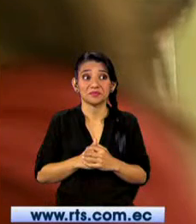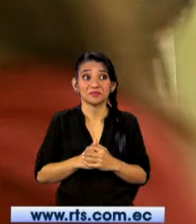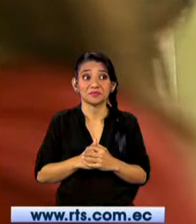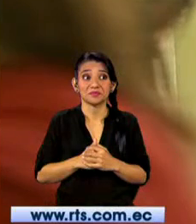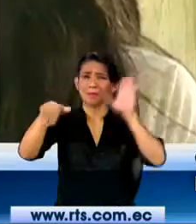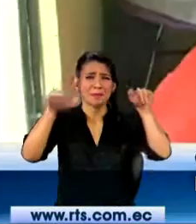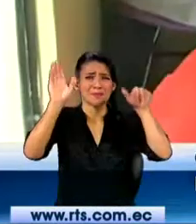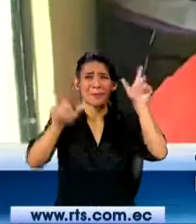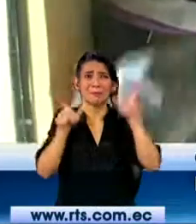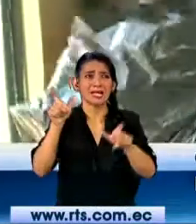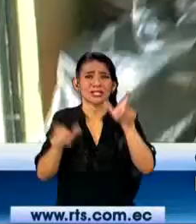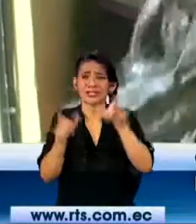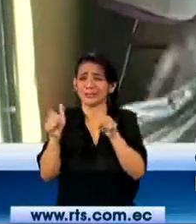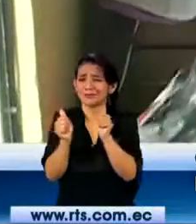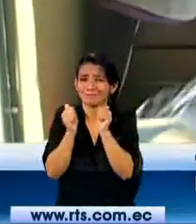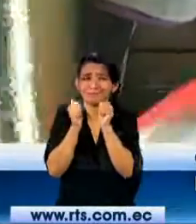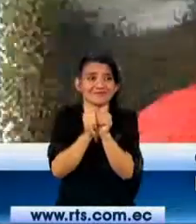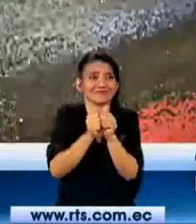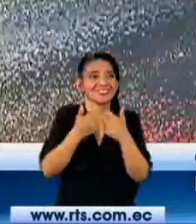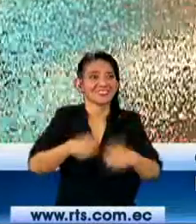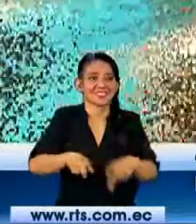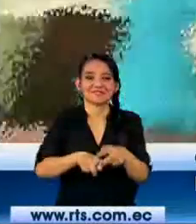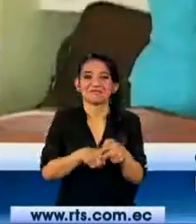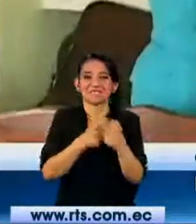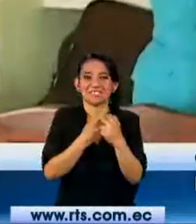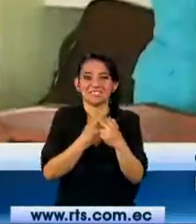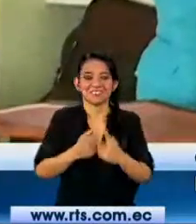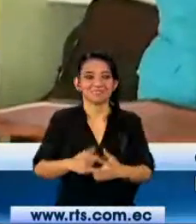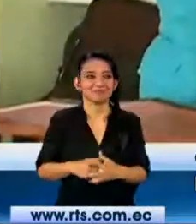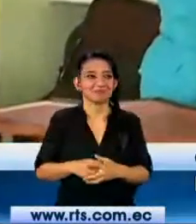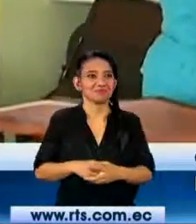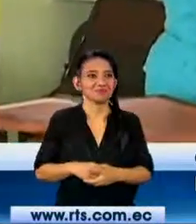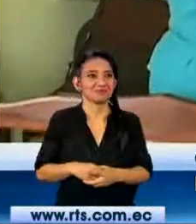posible de gente y las cosas empezaron a fluir.